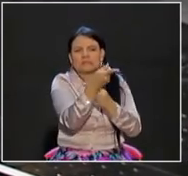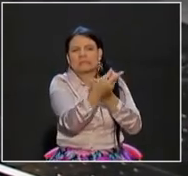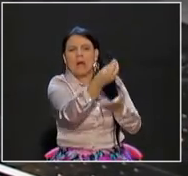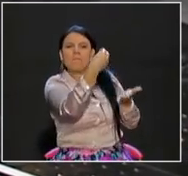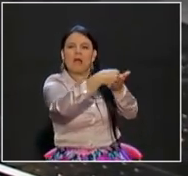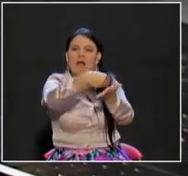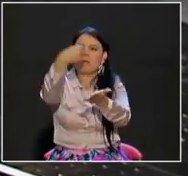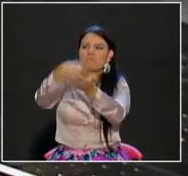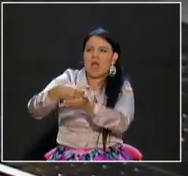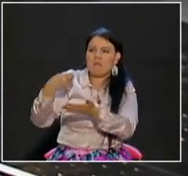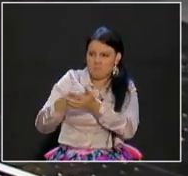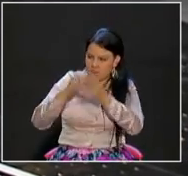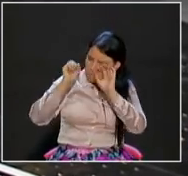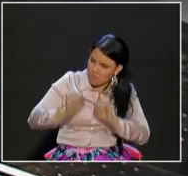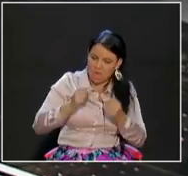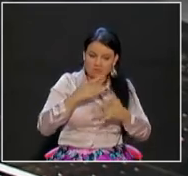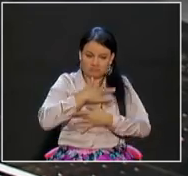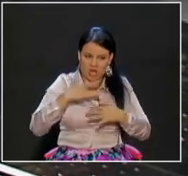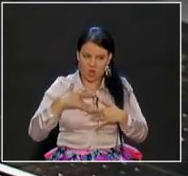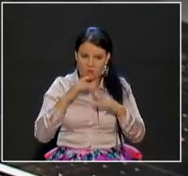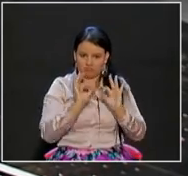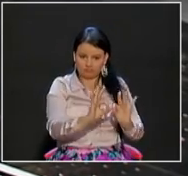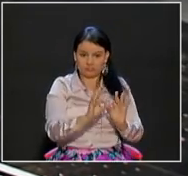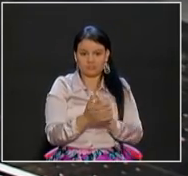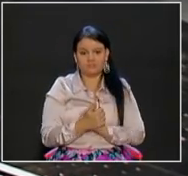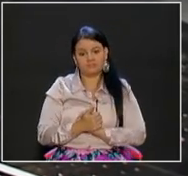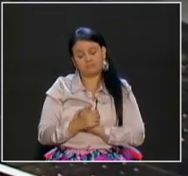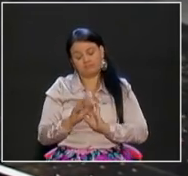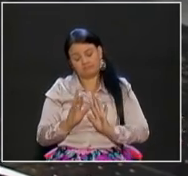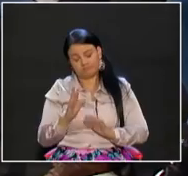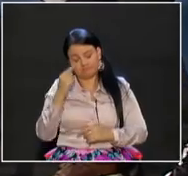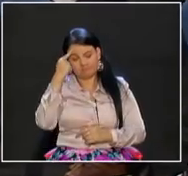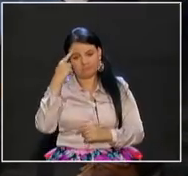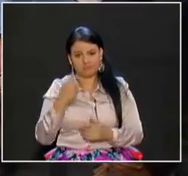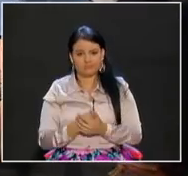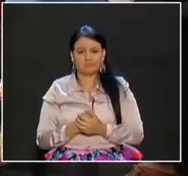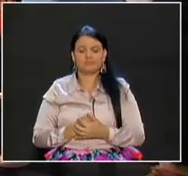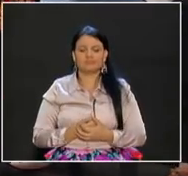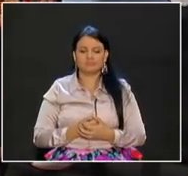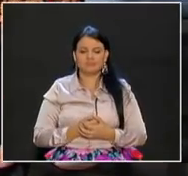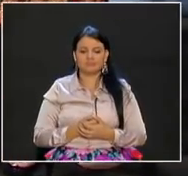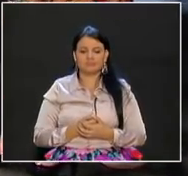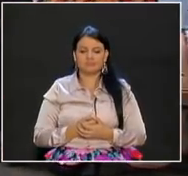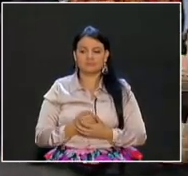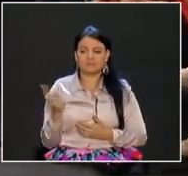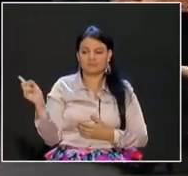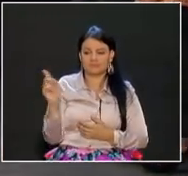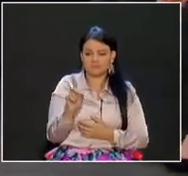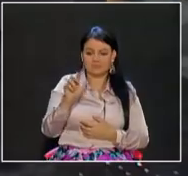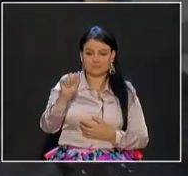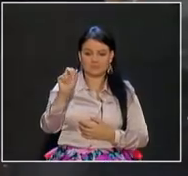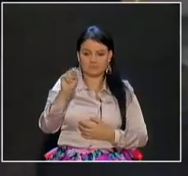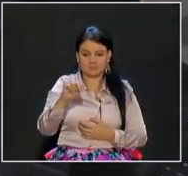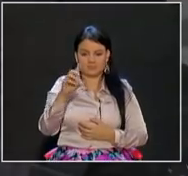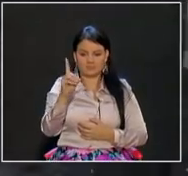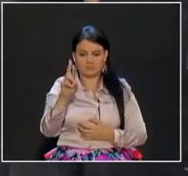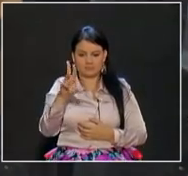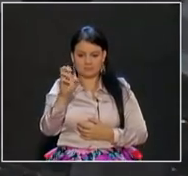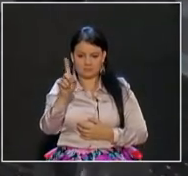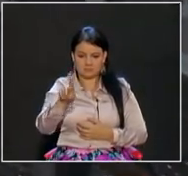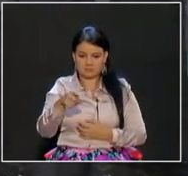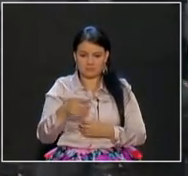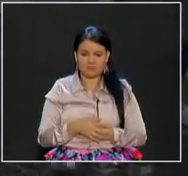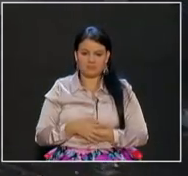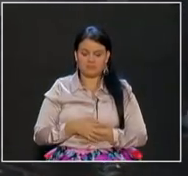ojalá cuando se pueda que nos condonen un porcentaje de la misma candidatos de izquierda felipe con felipe me ha parecido un